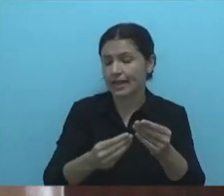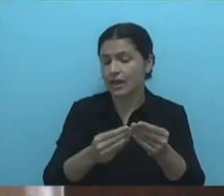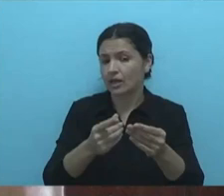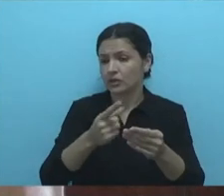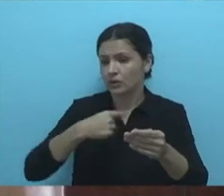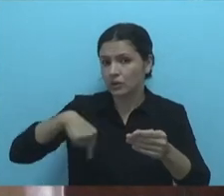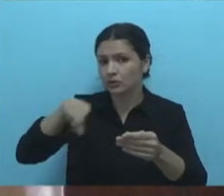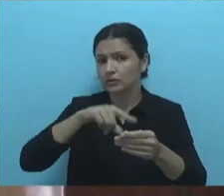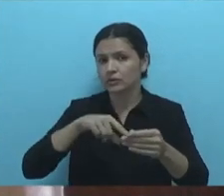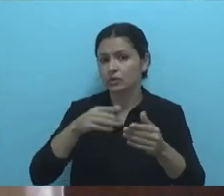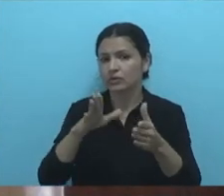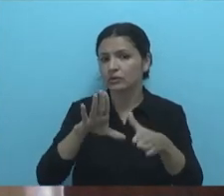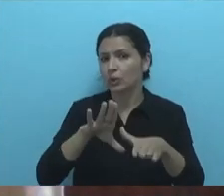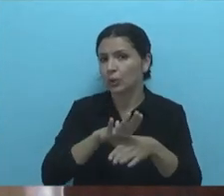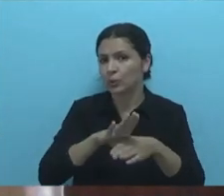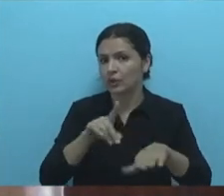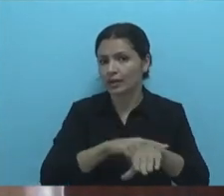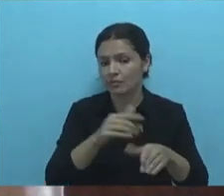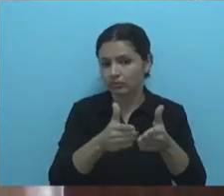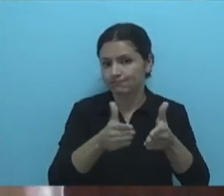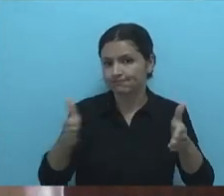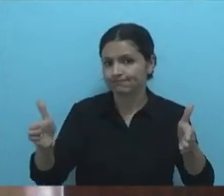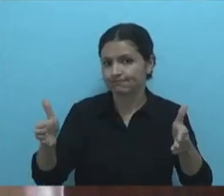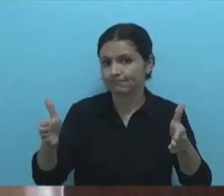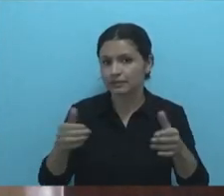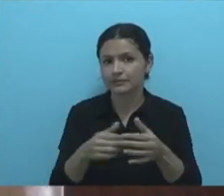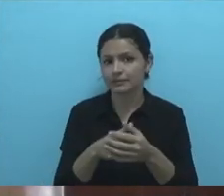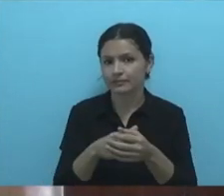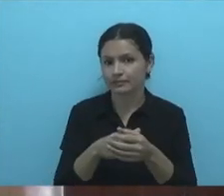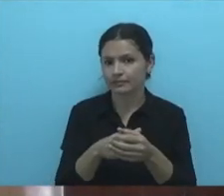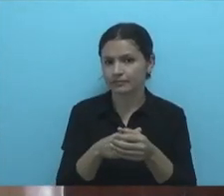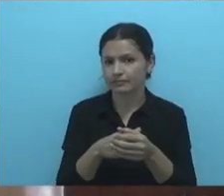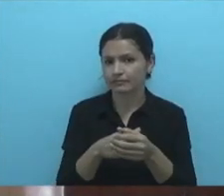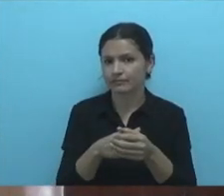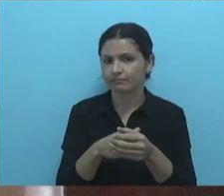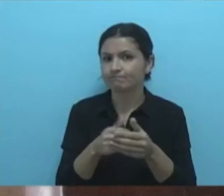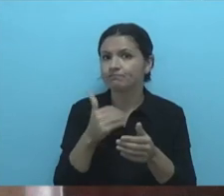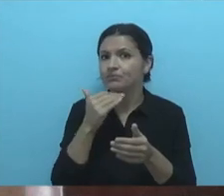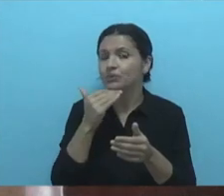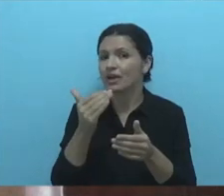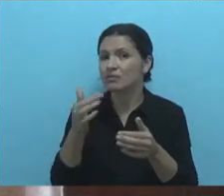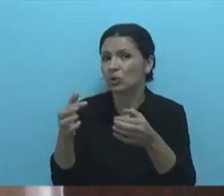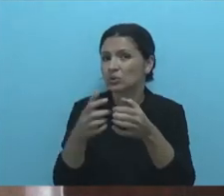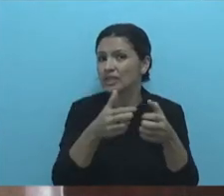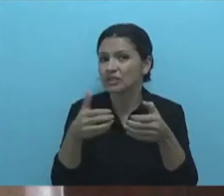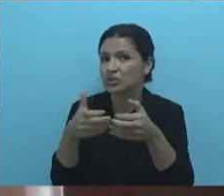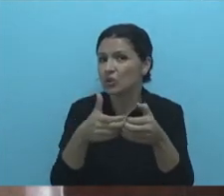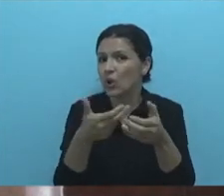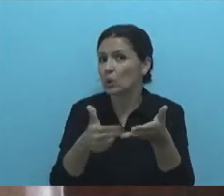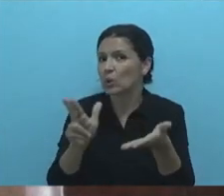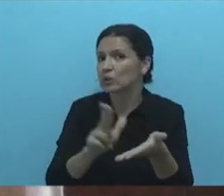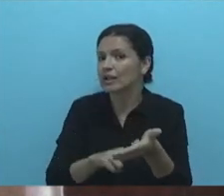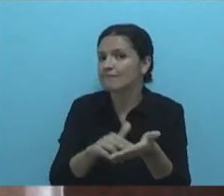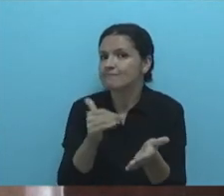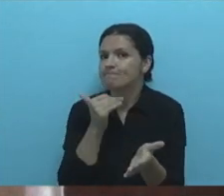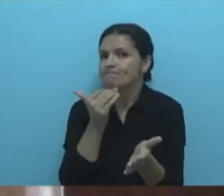en un periodo en el cual no tenemos certeza de que volvamos a sesionar antes de